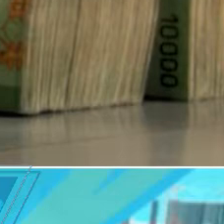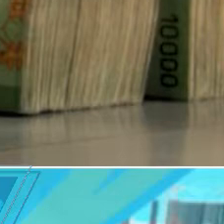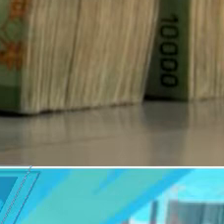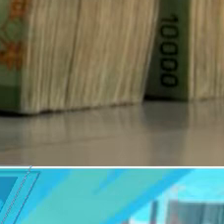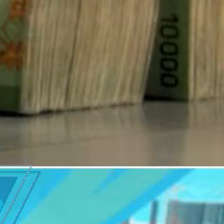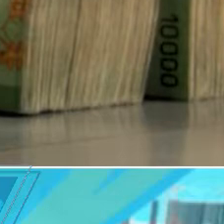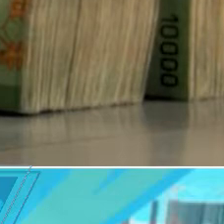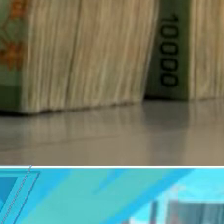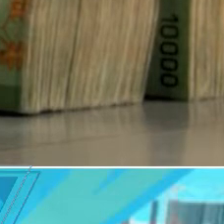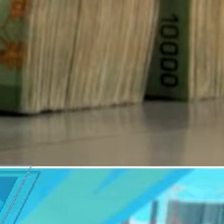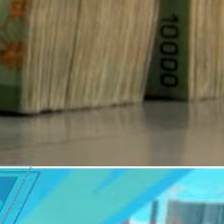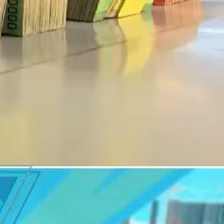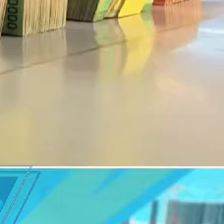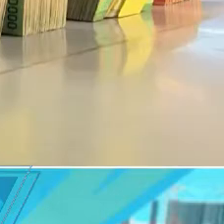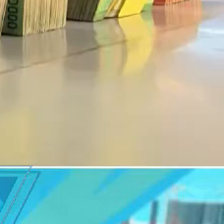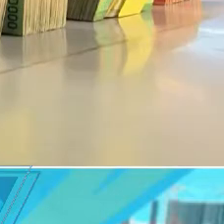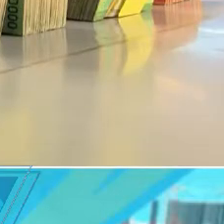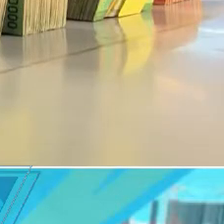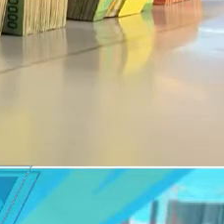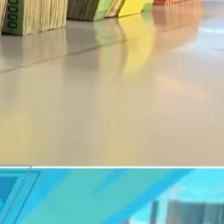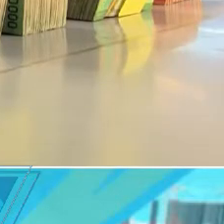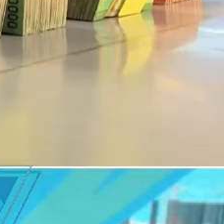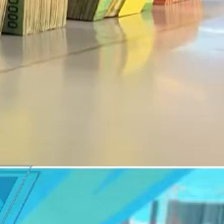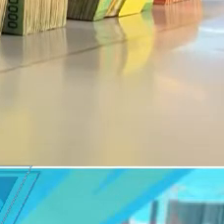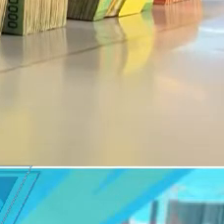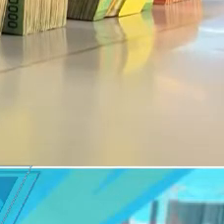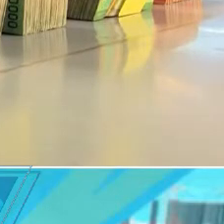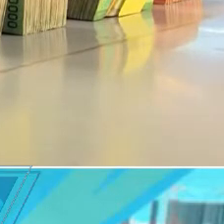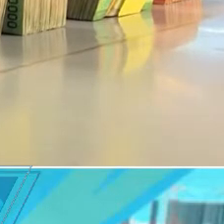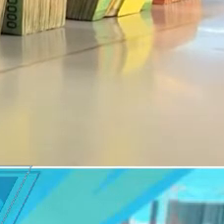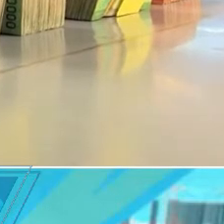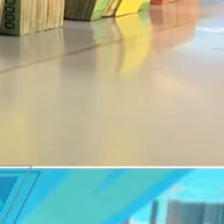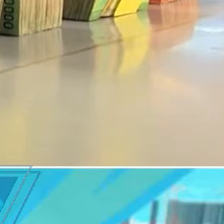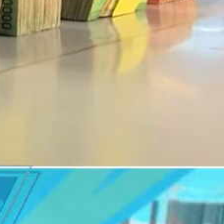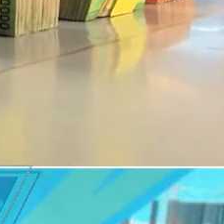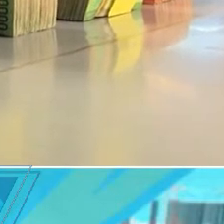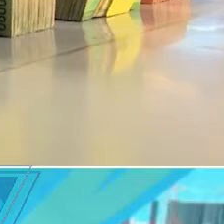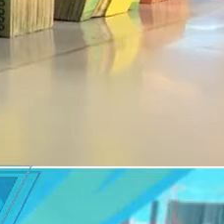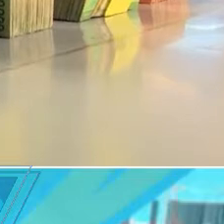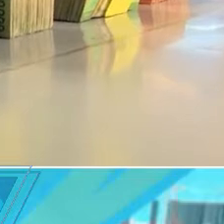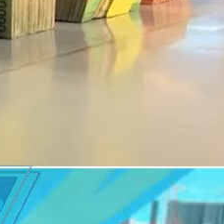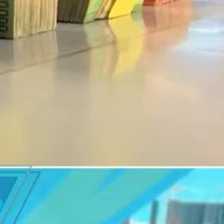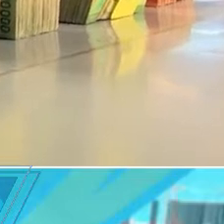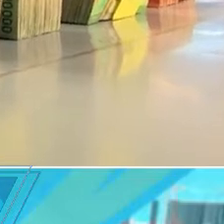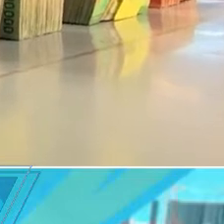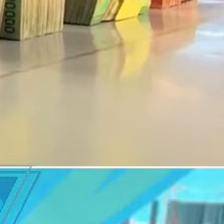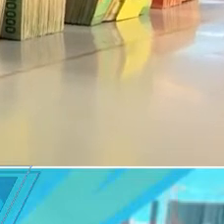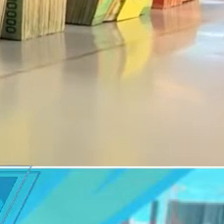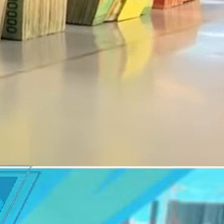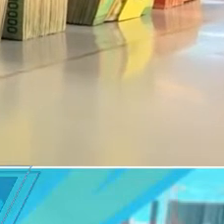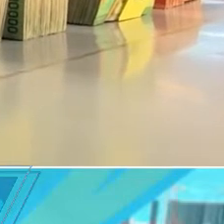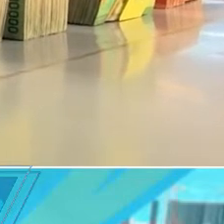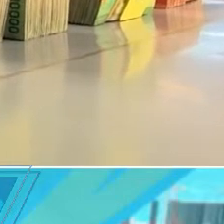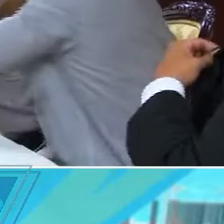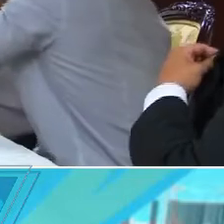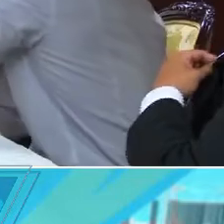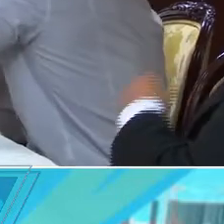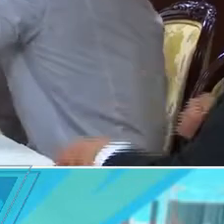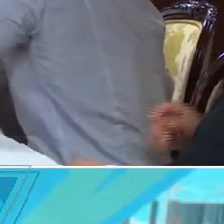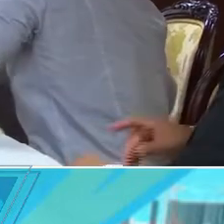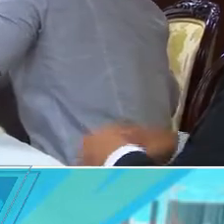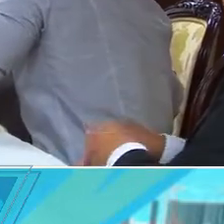situación. El país viene de aprobar un plan fiscal que, pues,